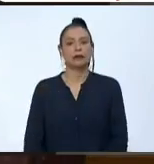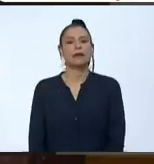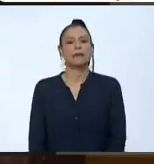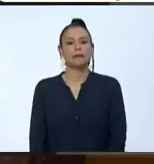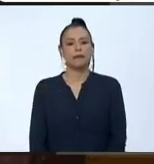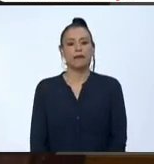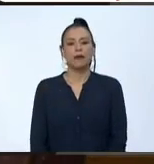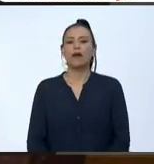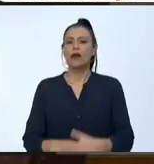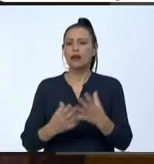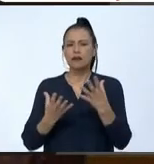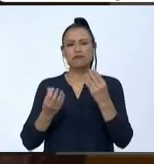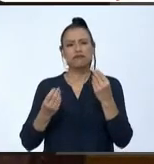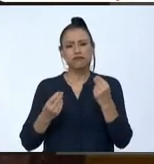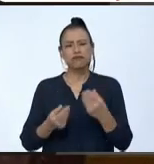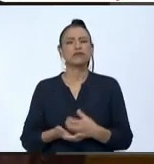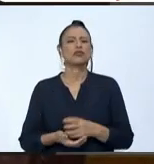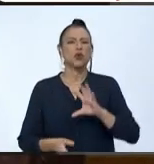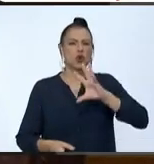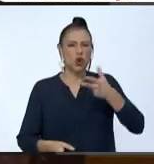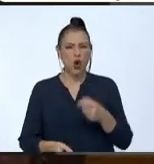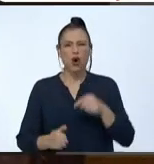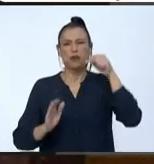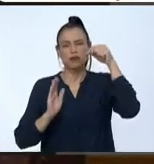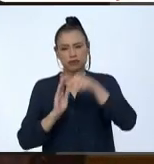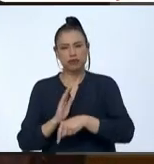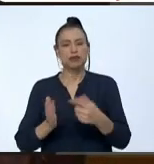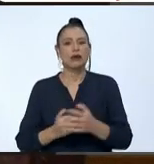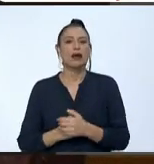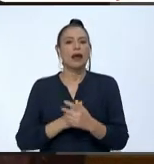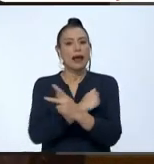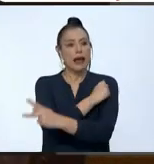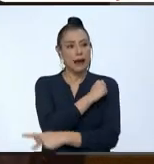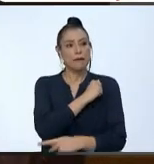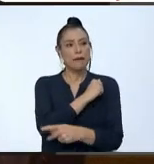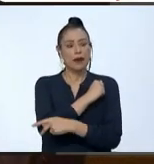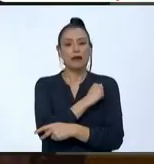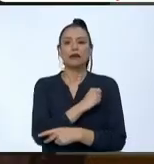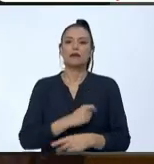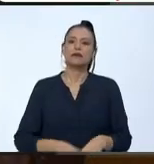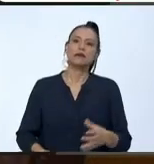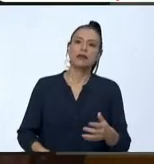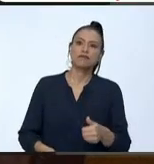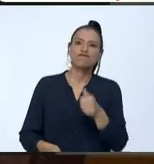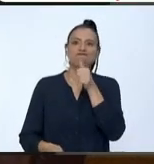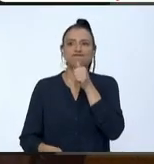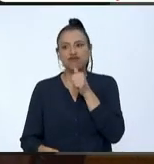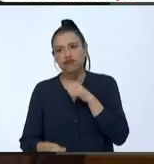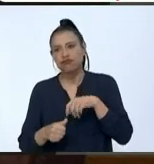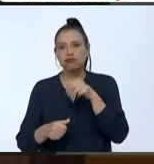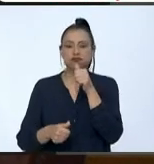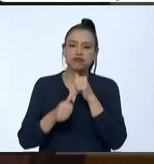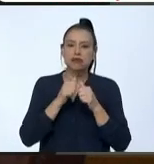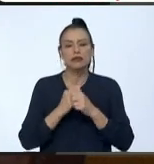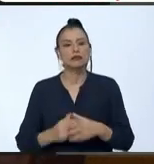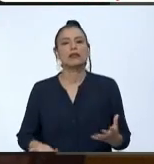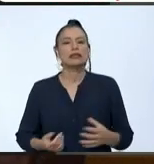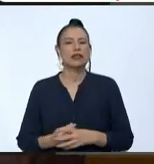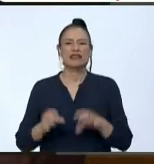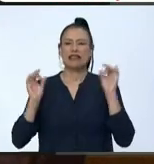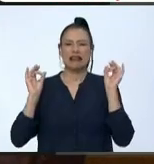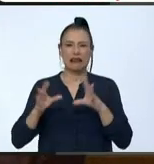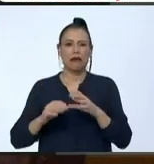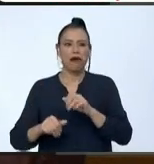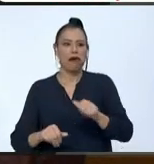de la alta incidencia de la criminalidad el país soporta desde su fundación el cáncer de la